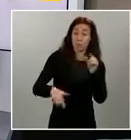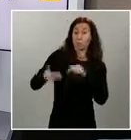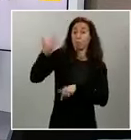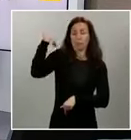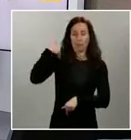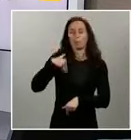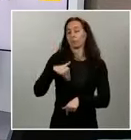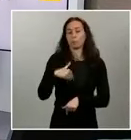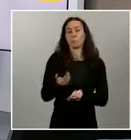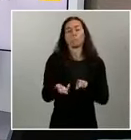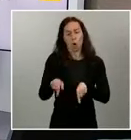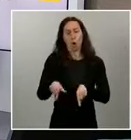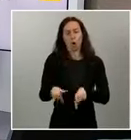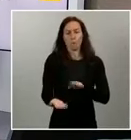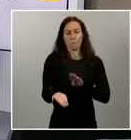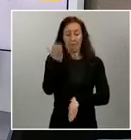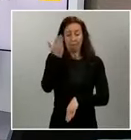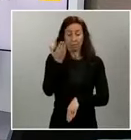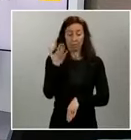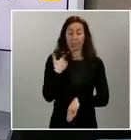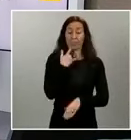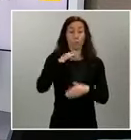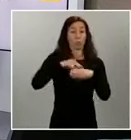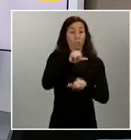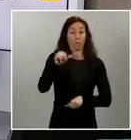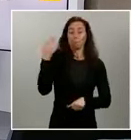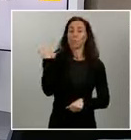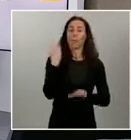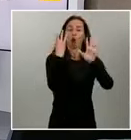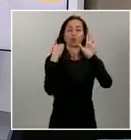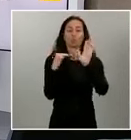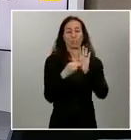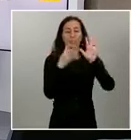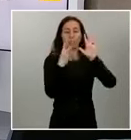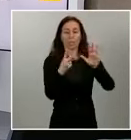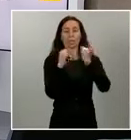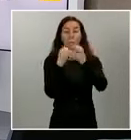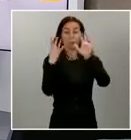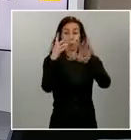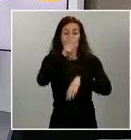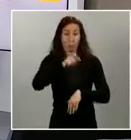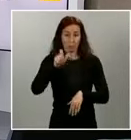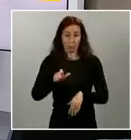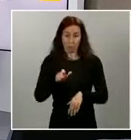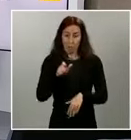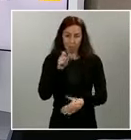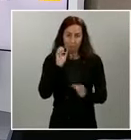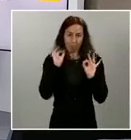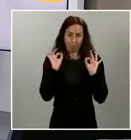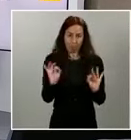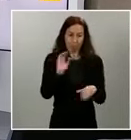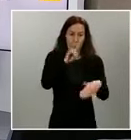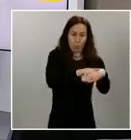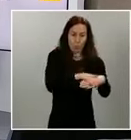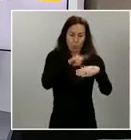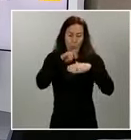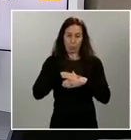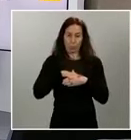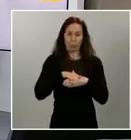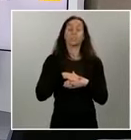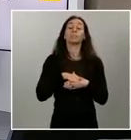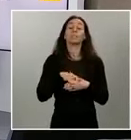estos servicios fueron utilizados por 8.729 personas en el mismo periodo. Es muy inferior a